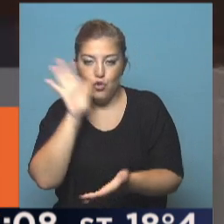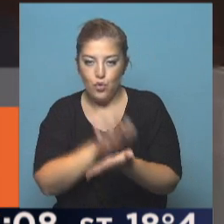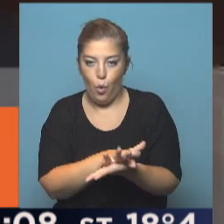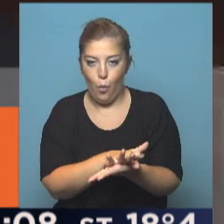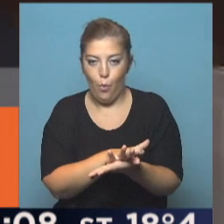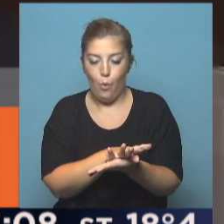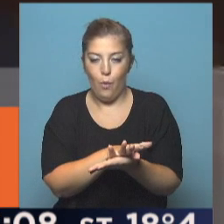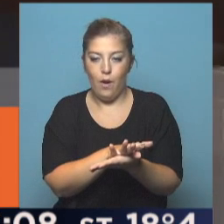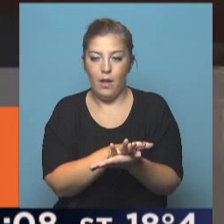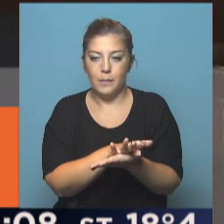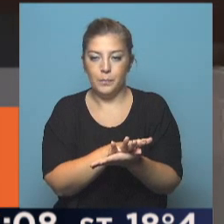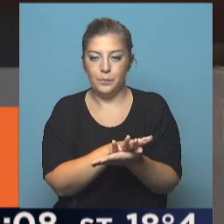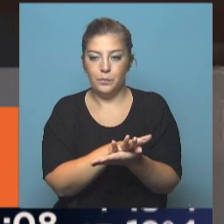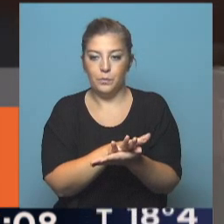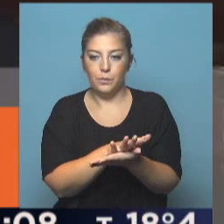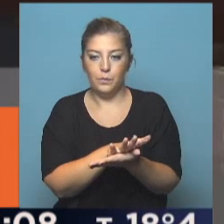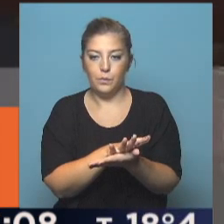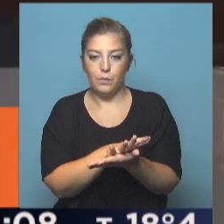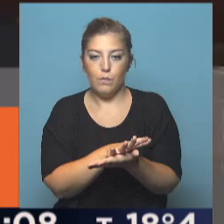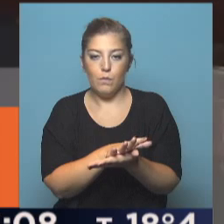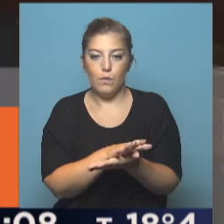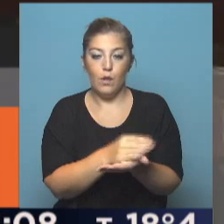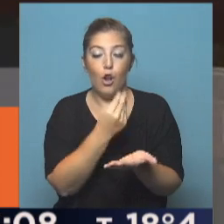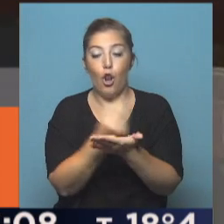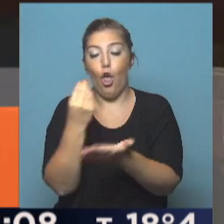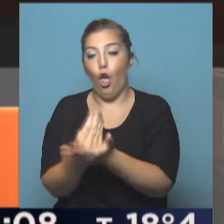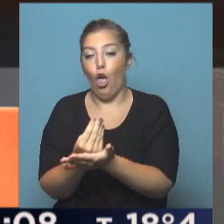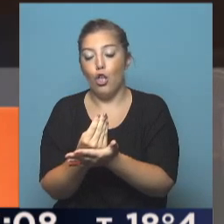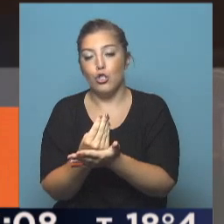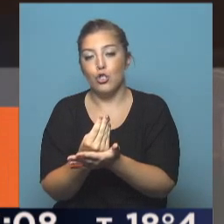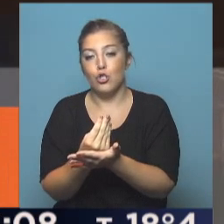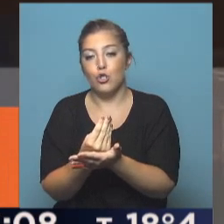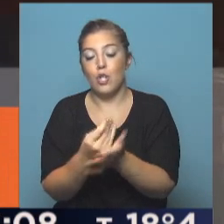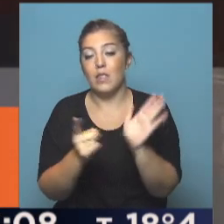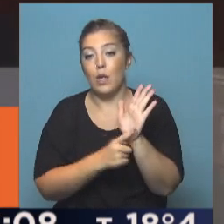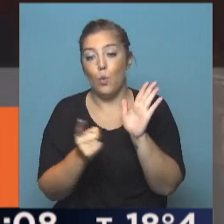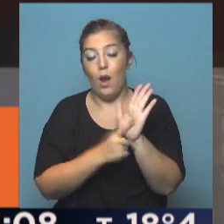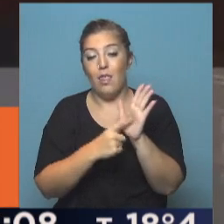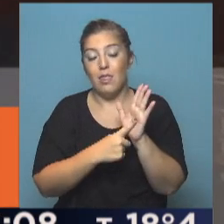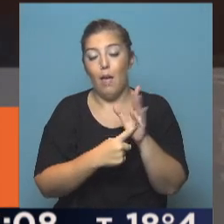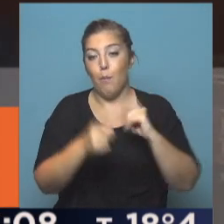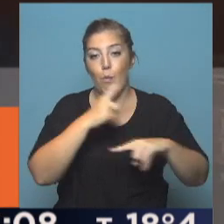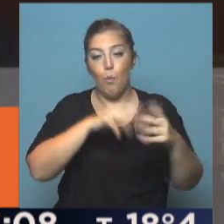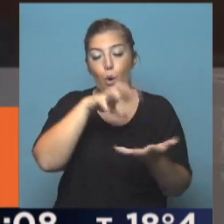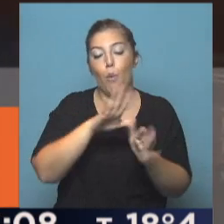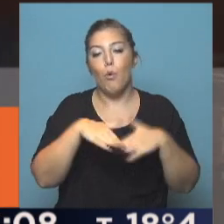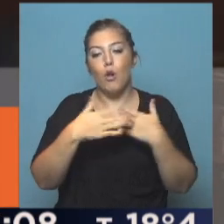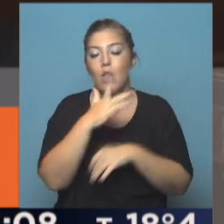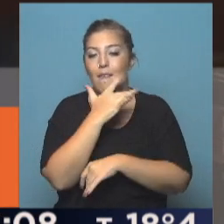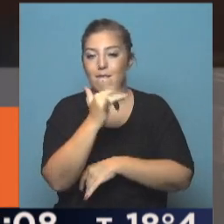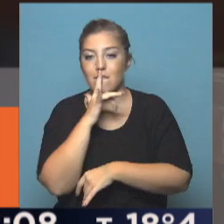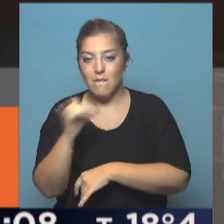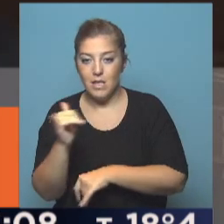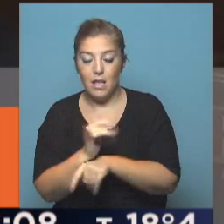a los titulares o que surgen como titulares de la productora, y por eso se les ha notificado